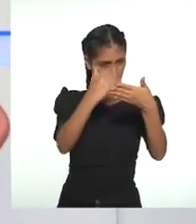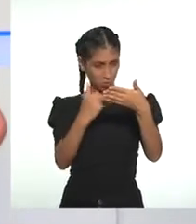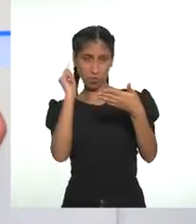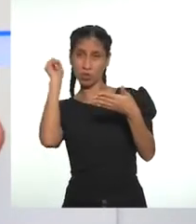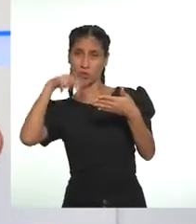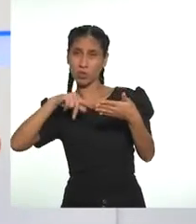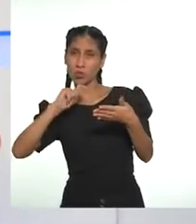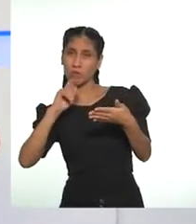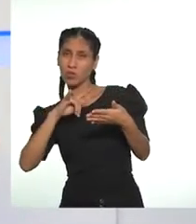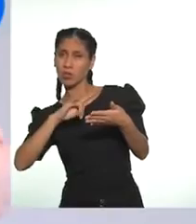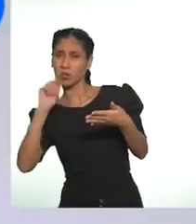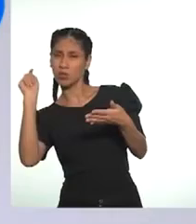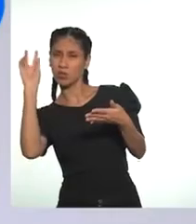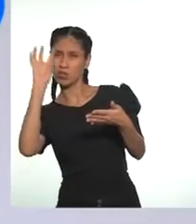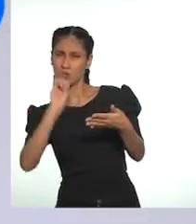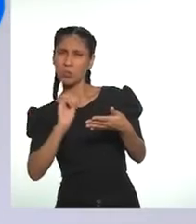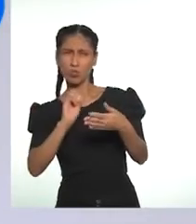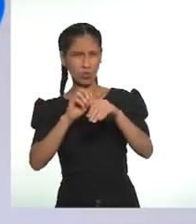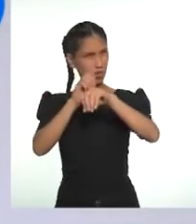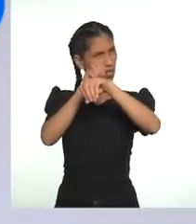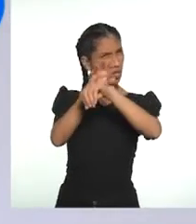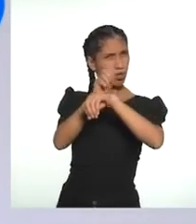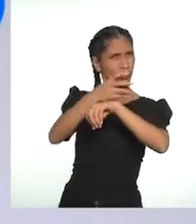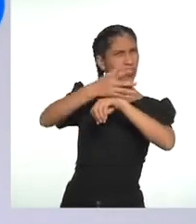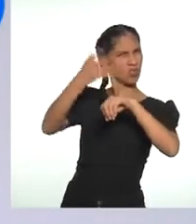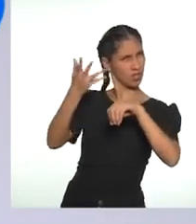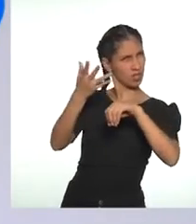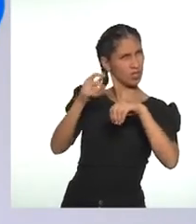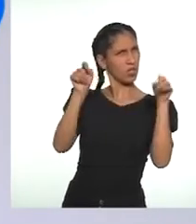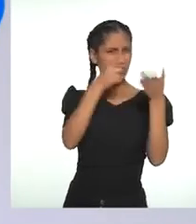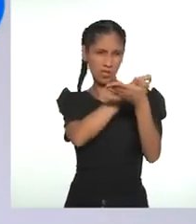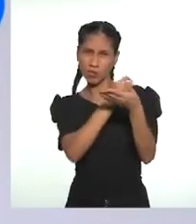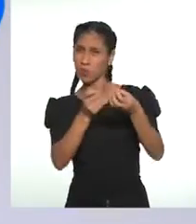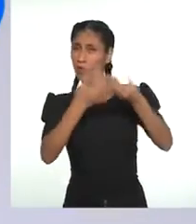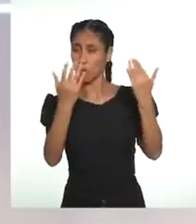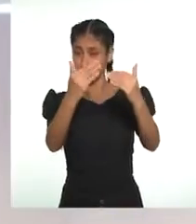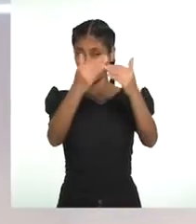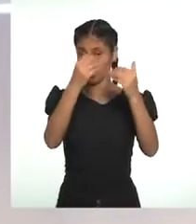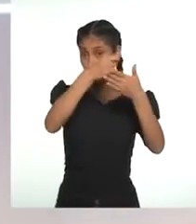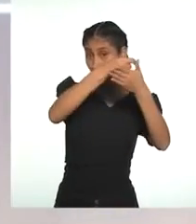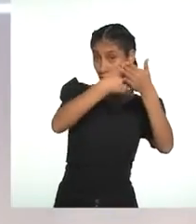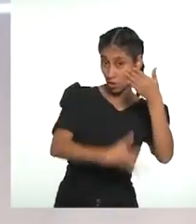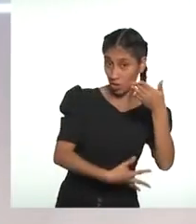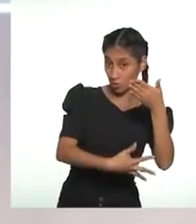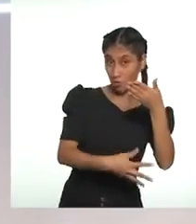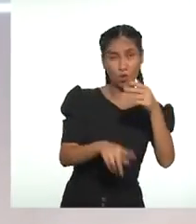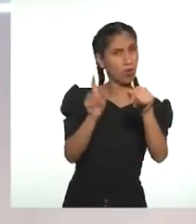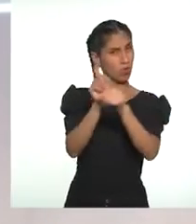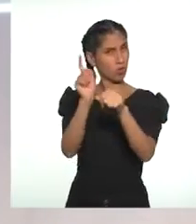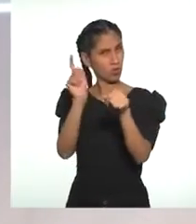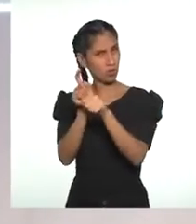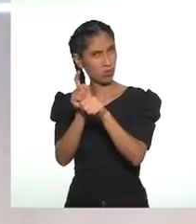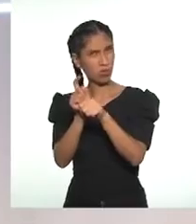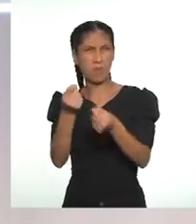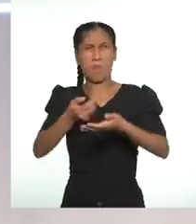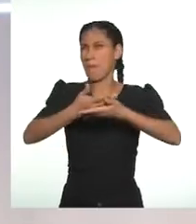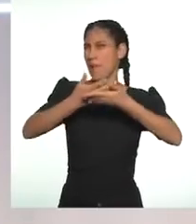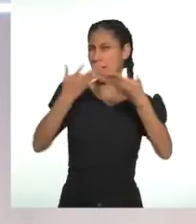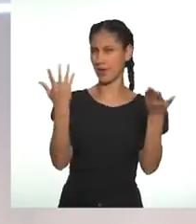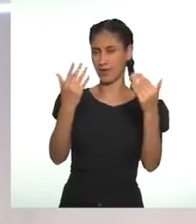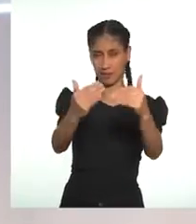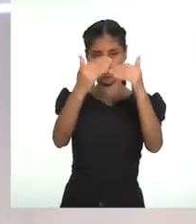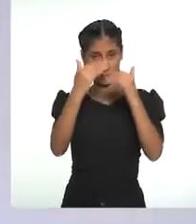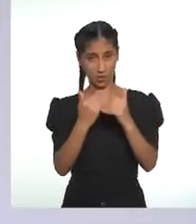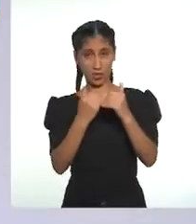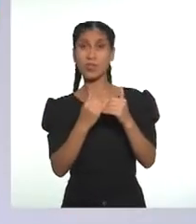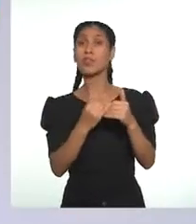¿Textos instructivos? ¿Qué es una recomendación y cómo escribimos una? ¿Qué es un texto instructivo y cuál es su